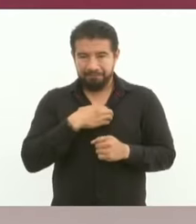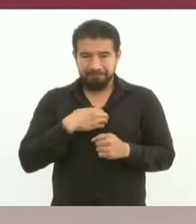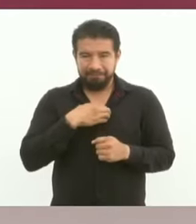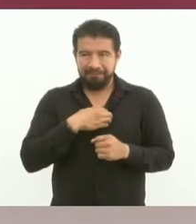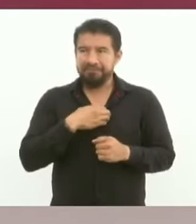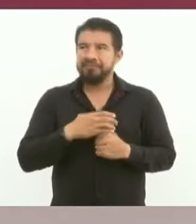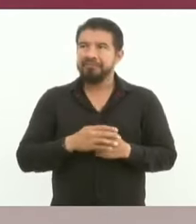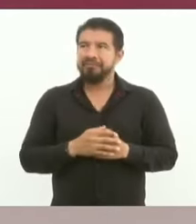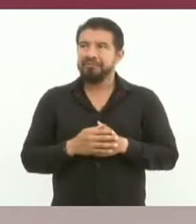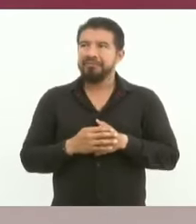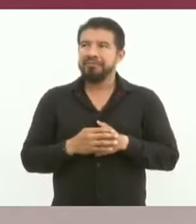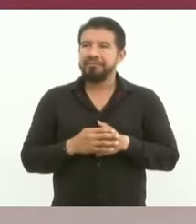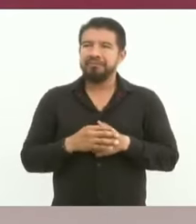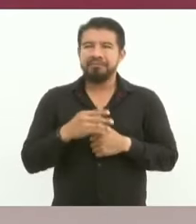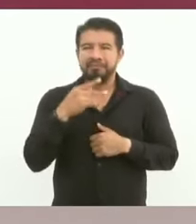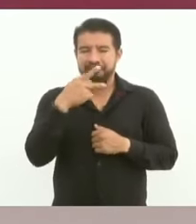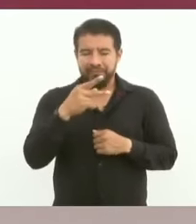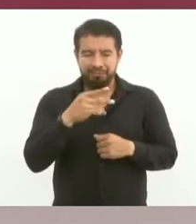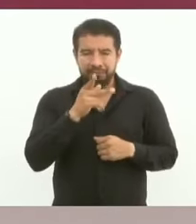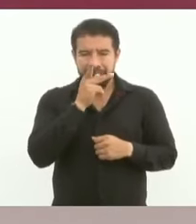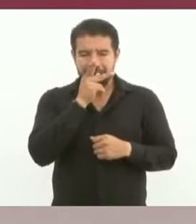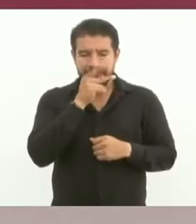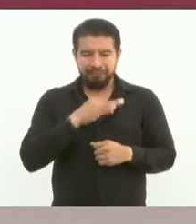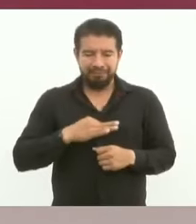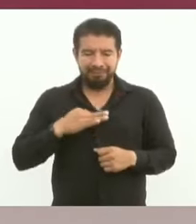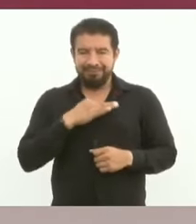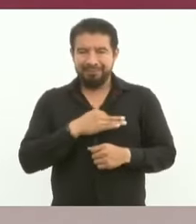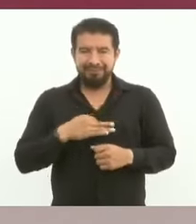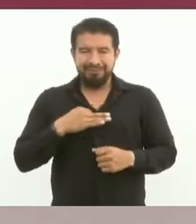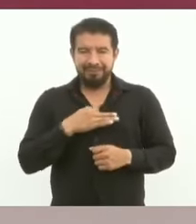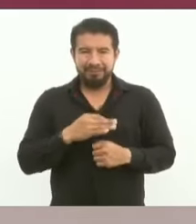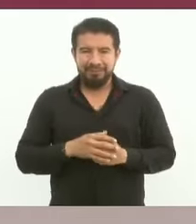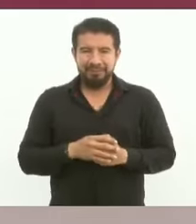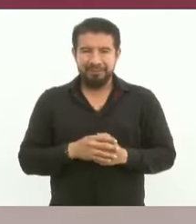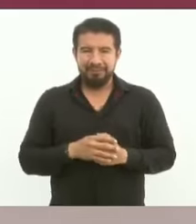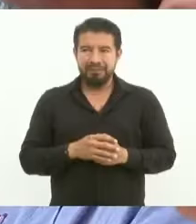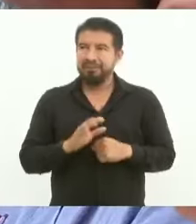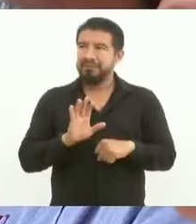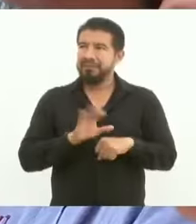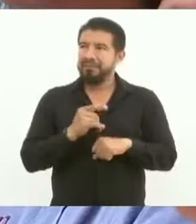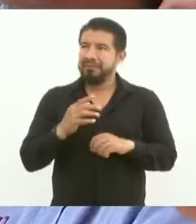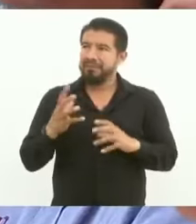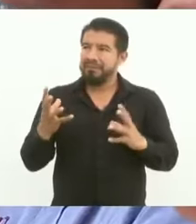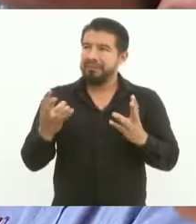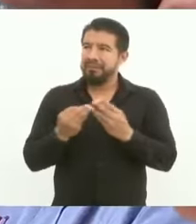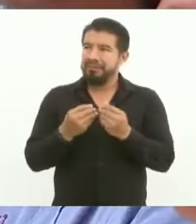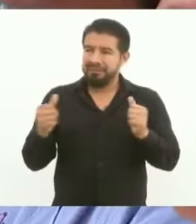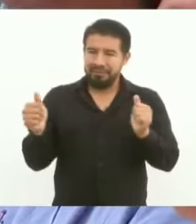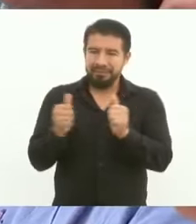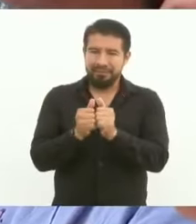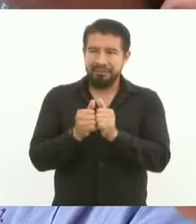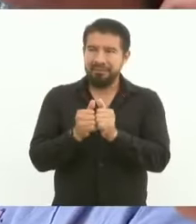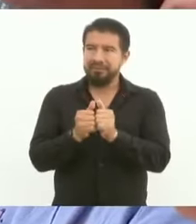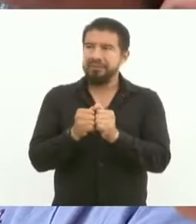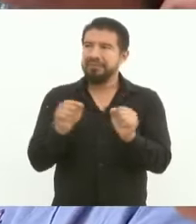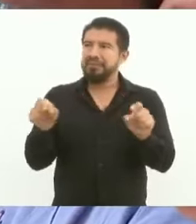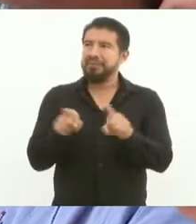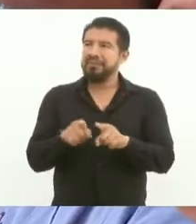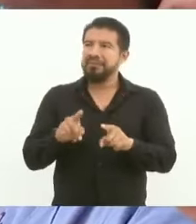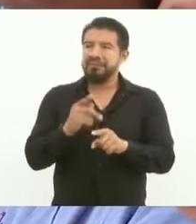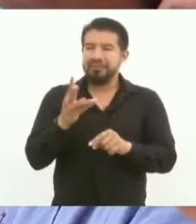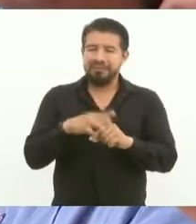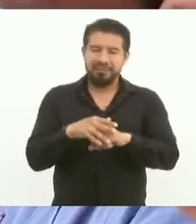y muy feliz porque fue parte de esta obra. Y los ingenieros, de los